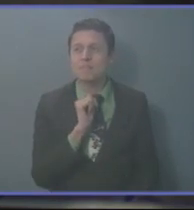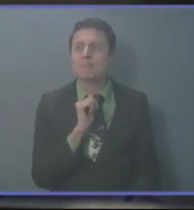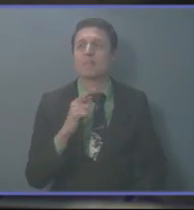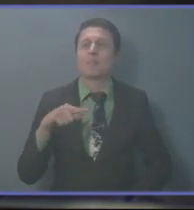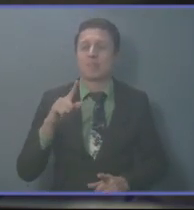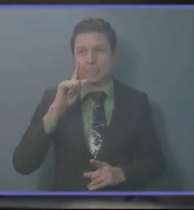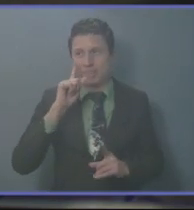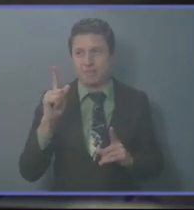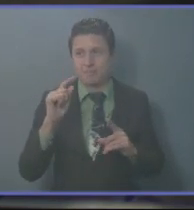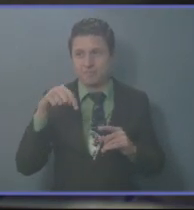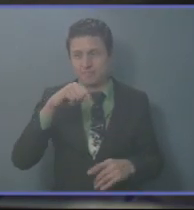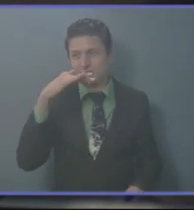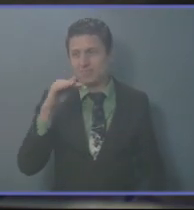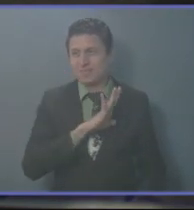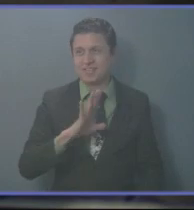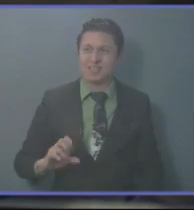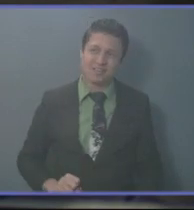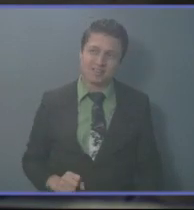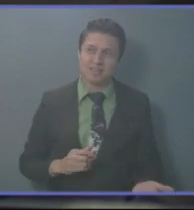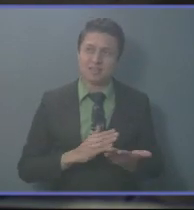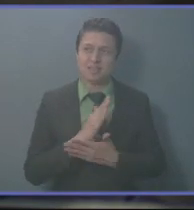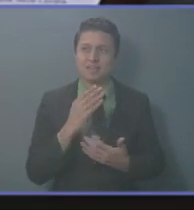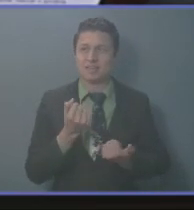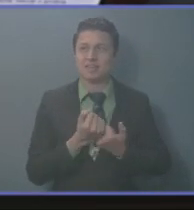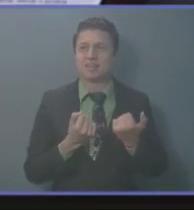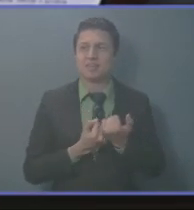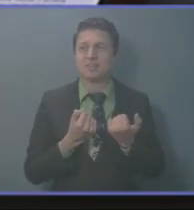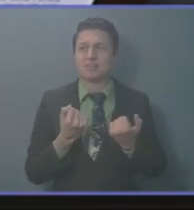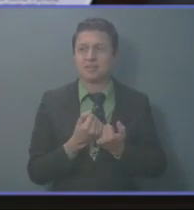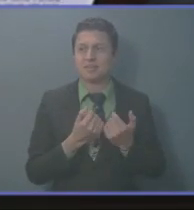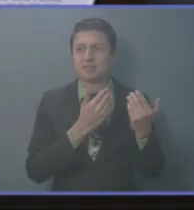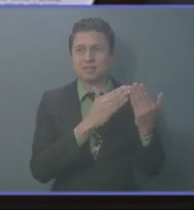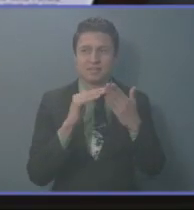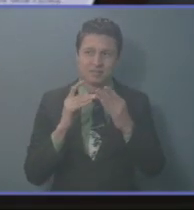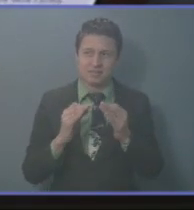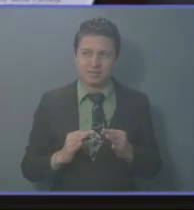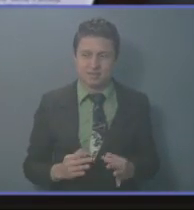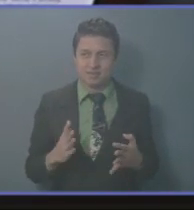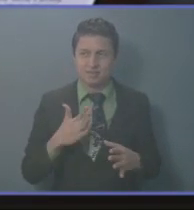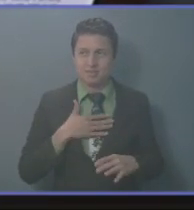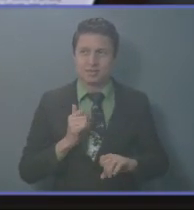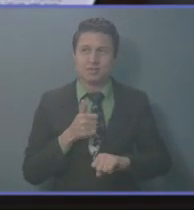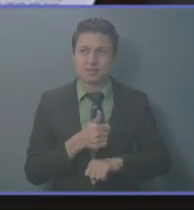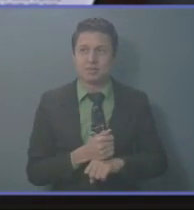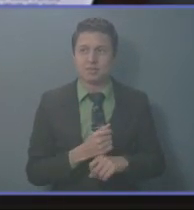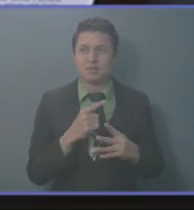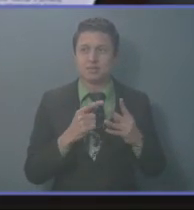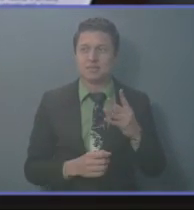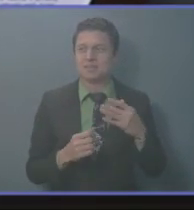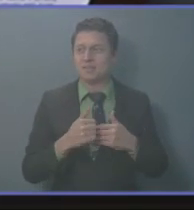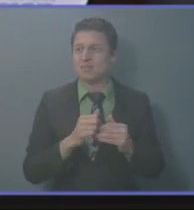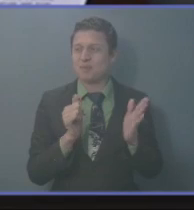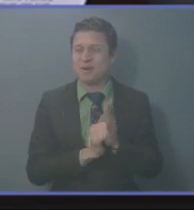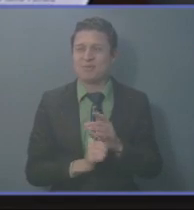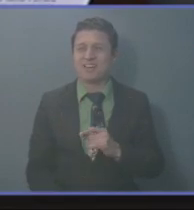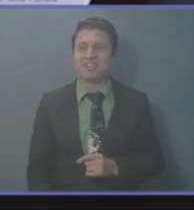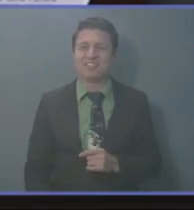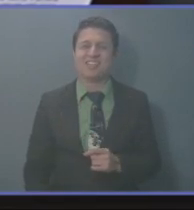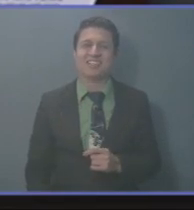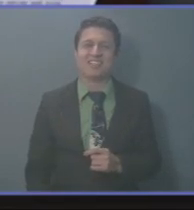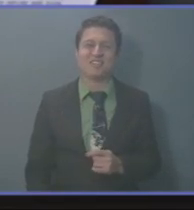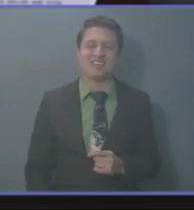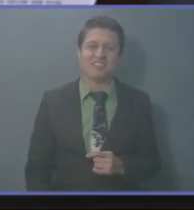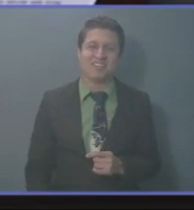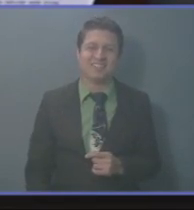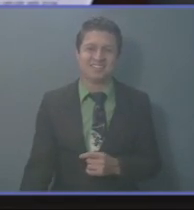Hipotecario de El Salvador S.A. a raíz de la existencia de las disposiciones contenidas en el decreto legislativo número 537